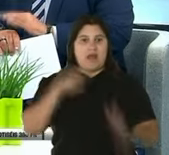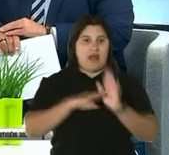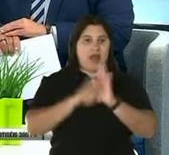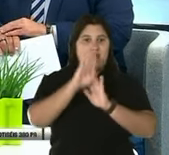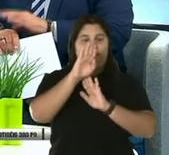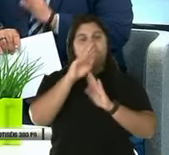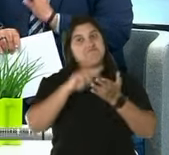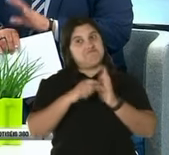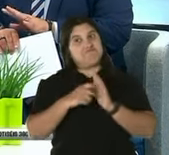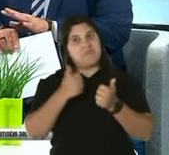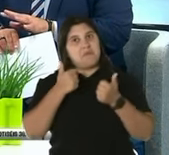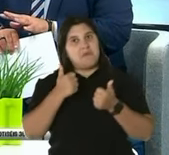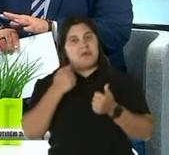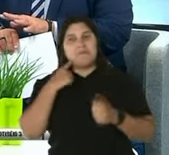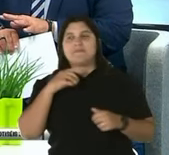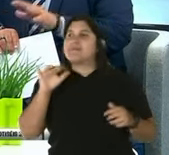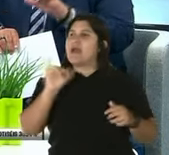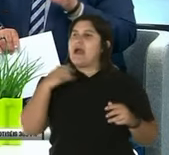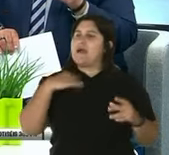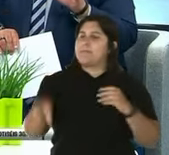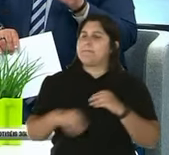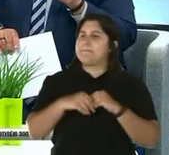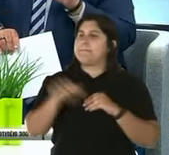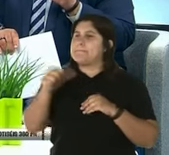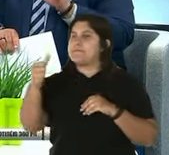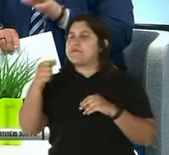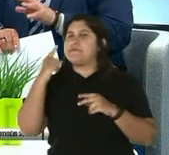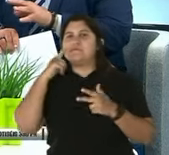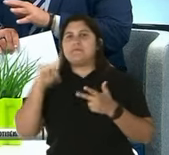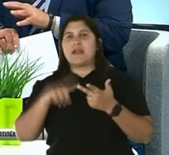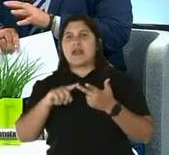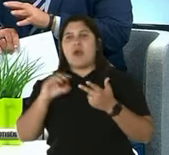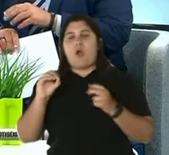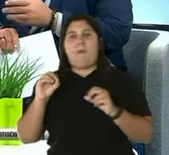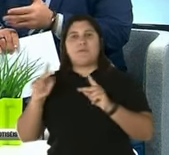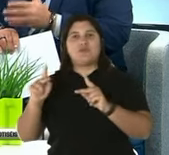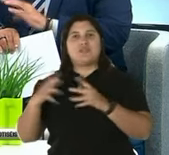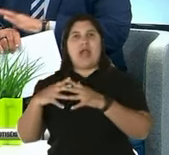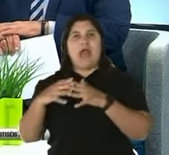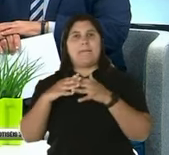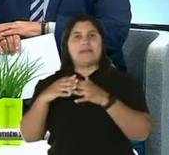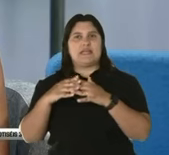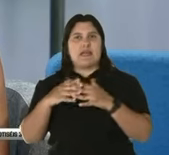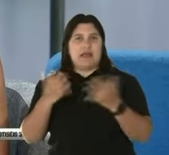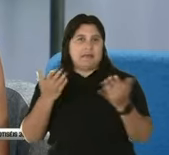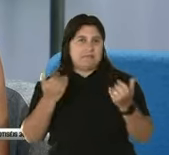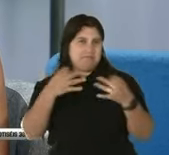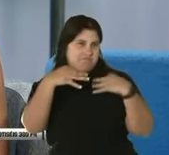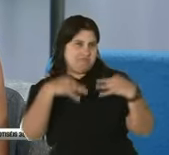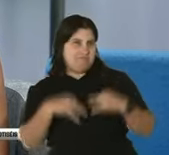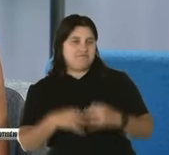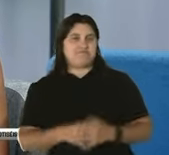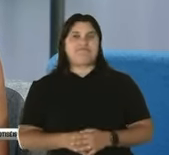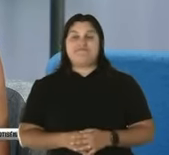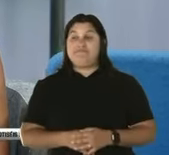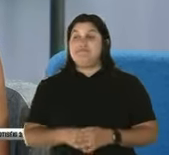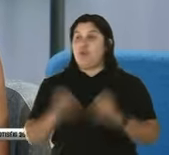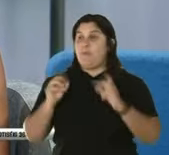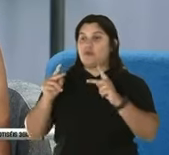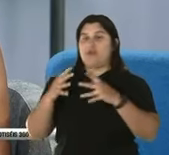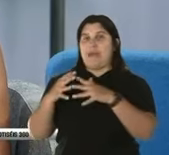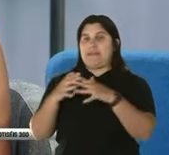cualifican bueno otro crédito que está sobre el tapete es el de oportunidad americana expliquenos ese el crédito de la oportunidad americana